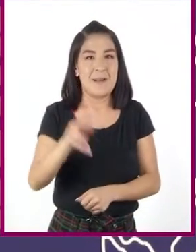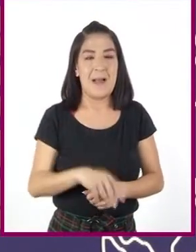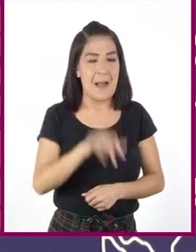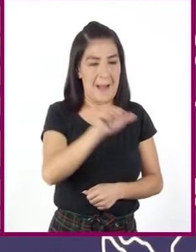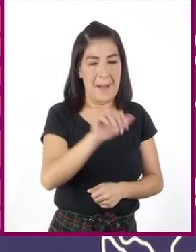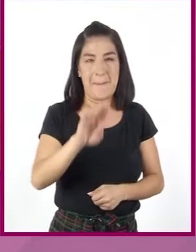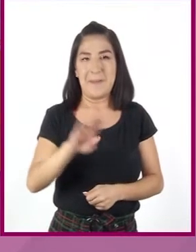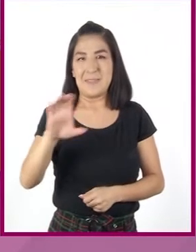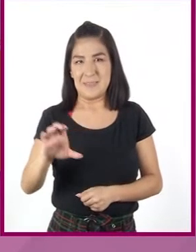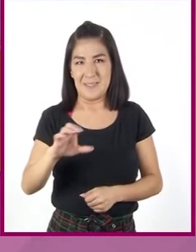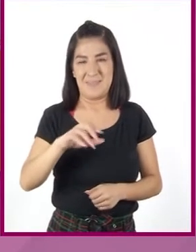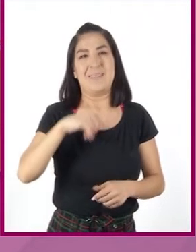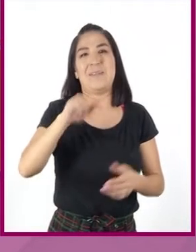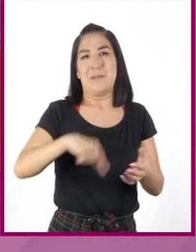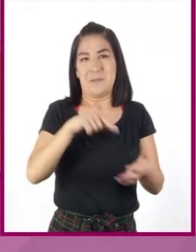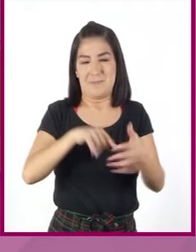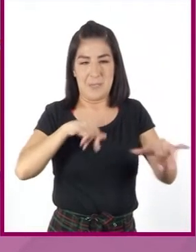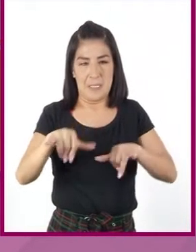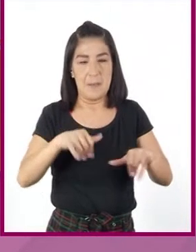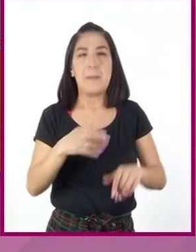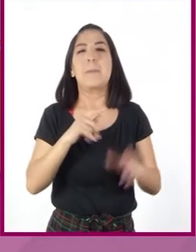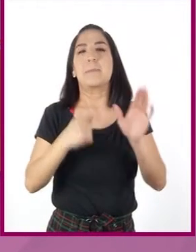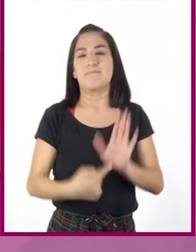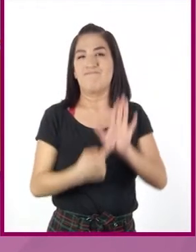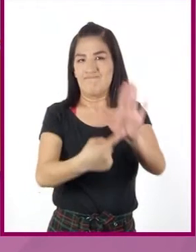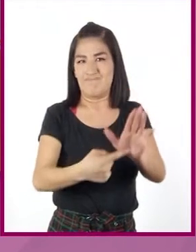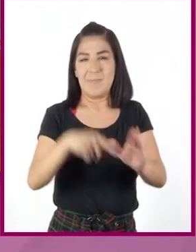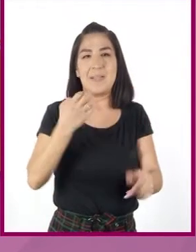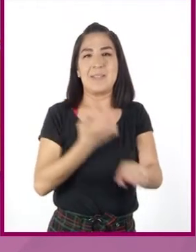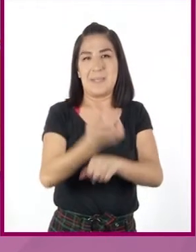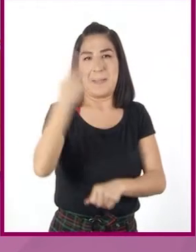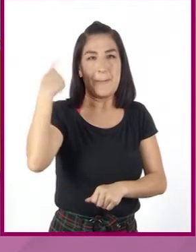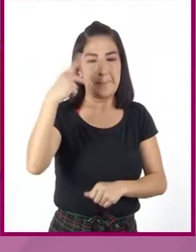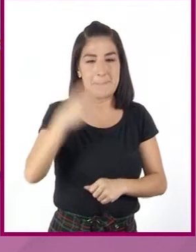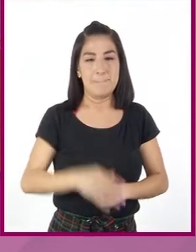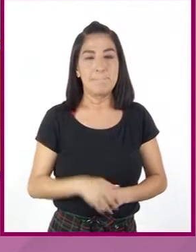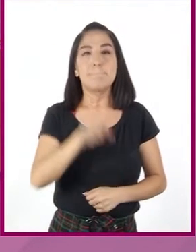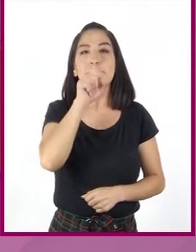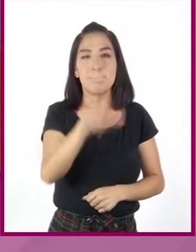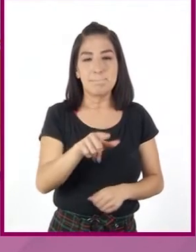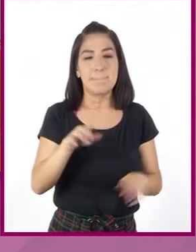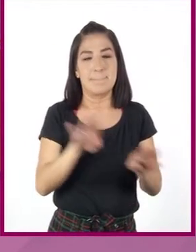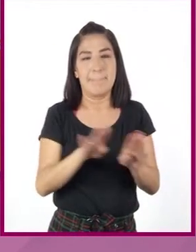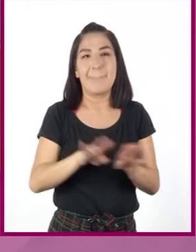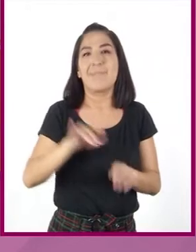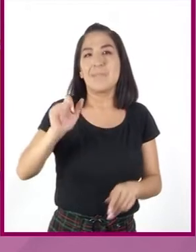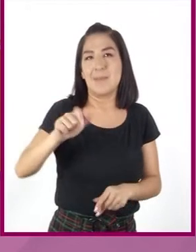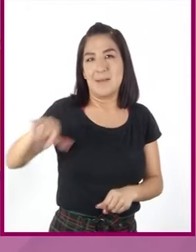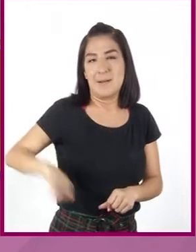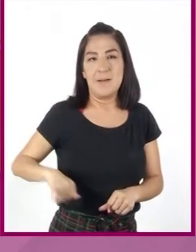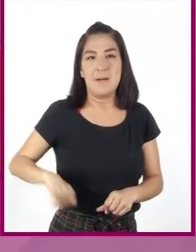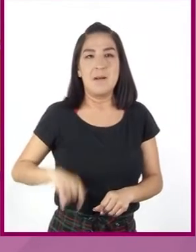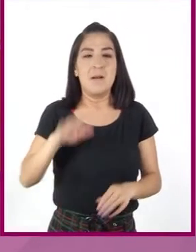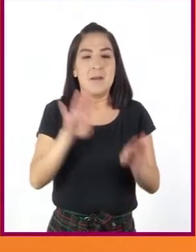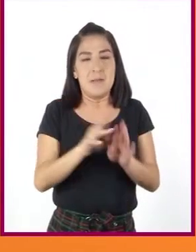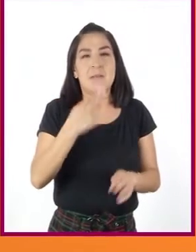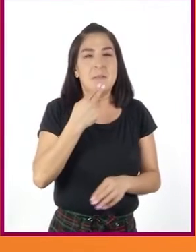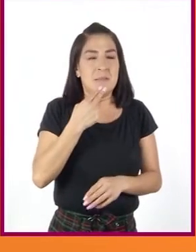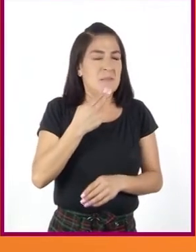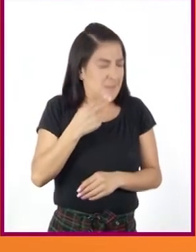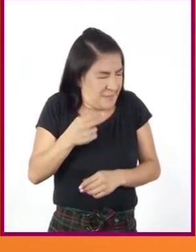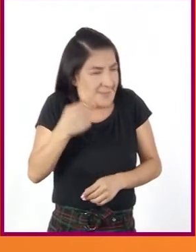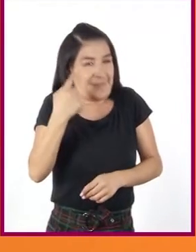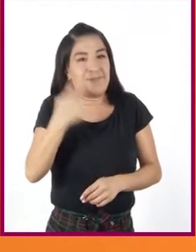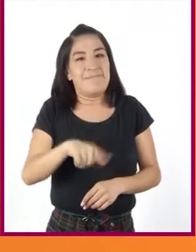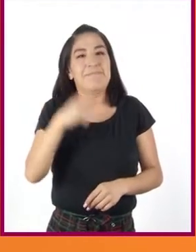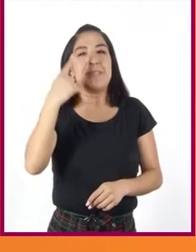ABC Geográfico les presentaremos el estado de Puebla. Además, aportaremos datos interesantes que pueden ser de utilidad. ¿Sabían